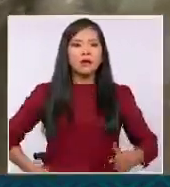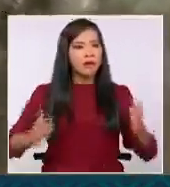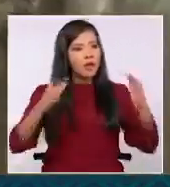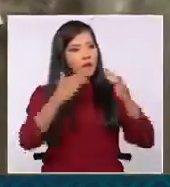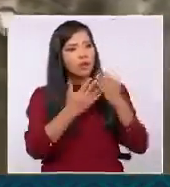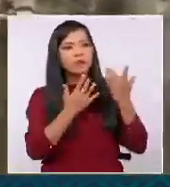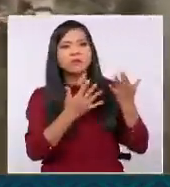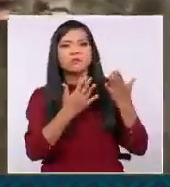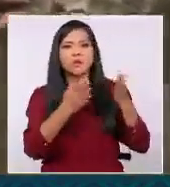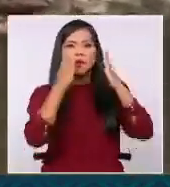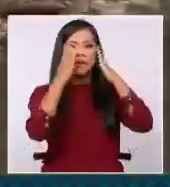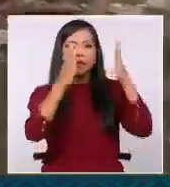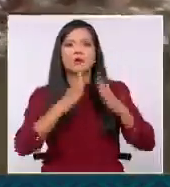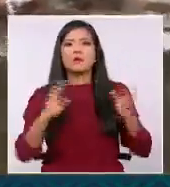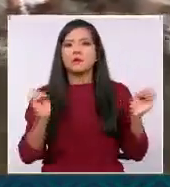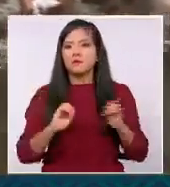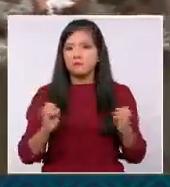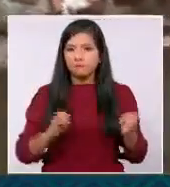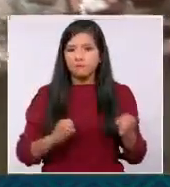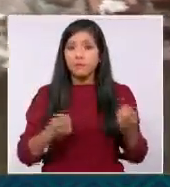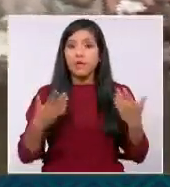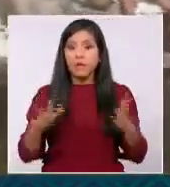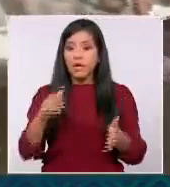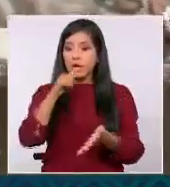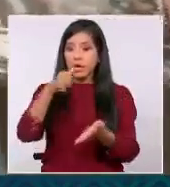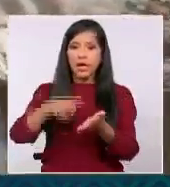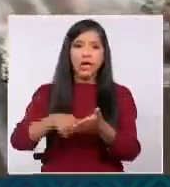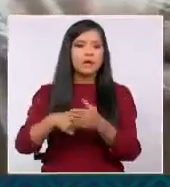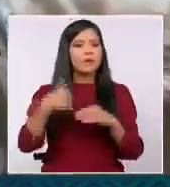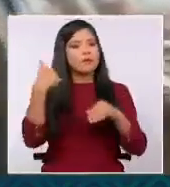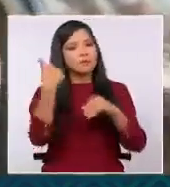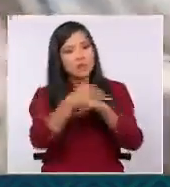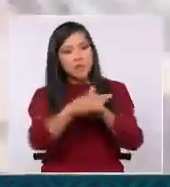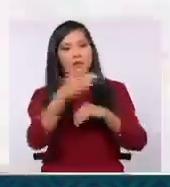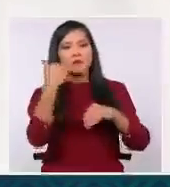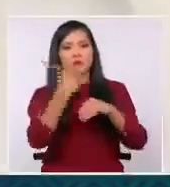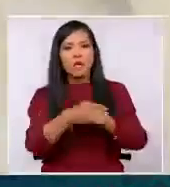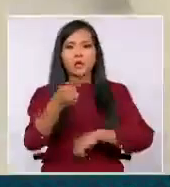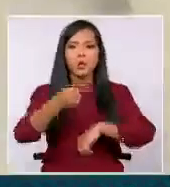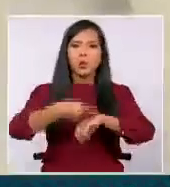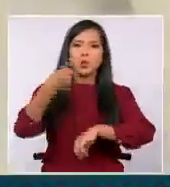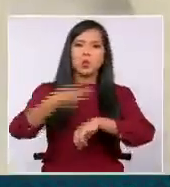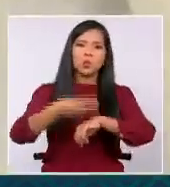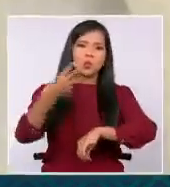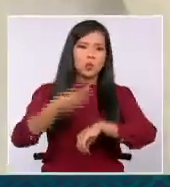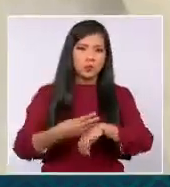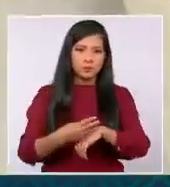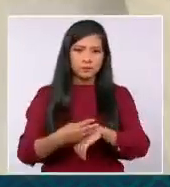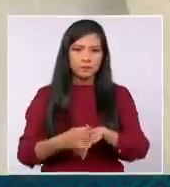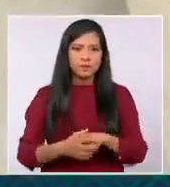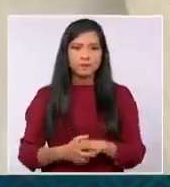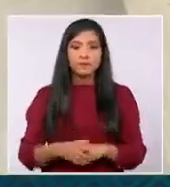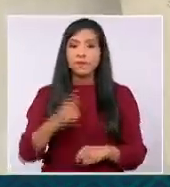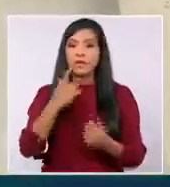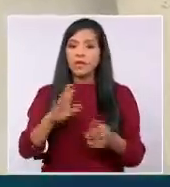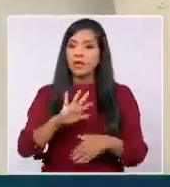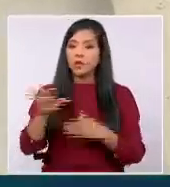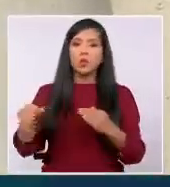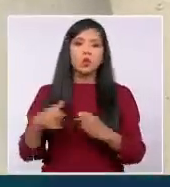las demandas, pese a que cruzaron las notas respectivas al municipio paseño. Las herramientas de mi